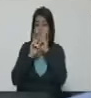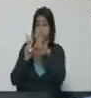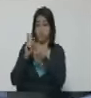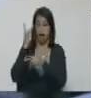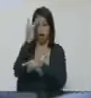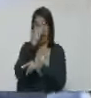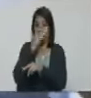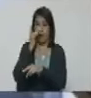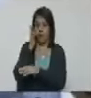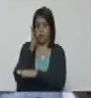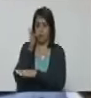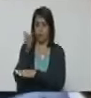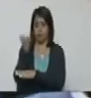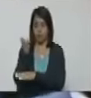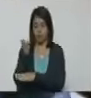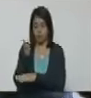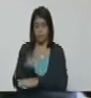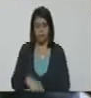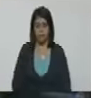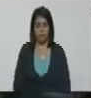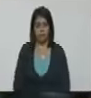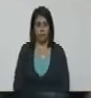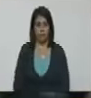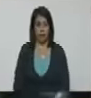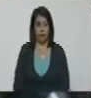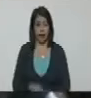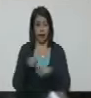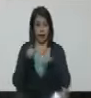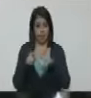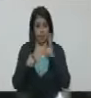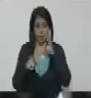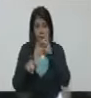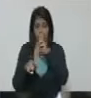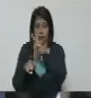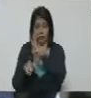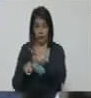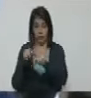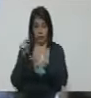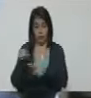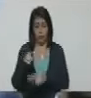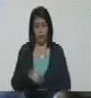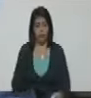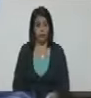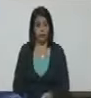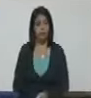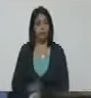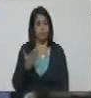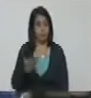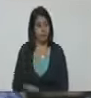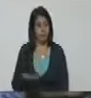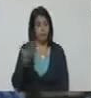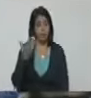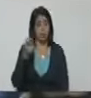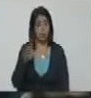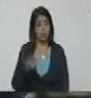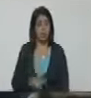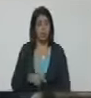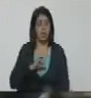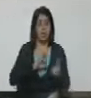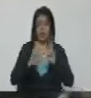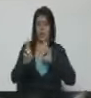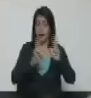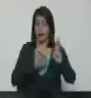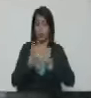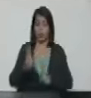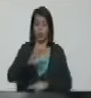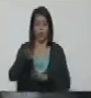africana. Así que con esa visión estratégica de ver la importancia de